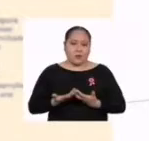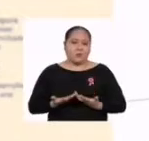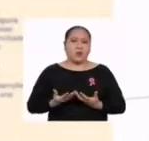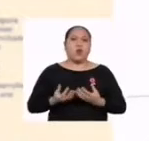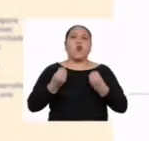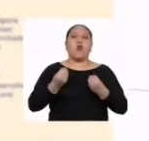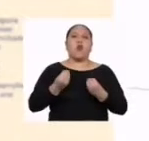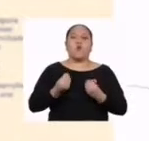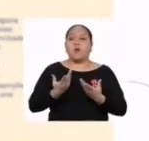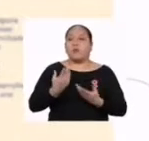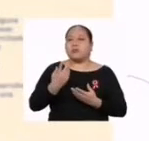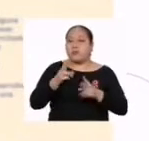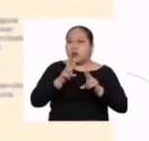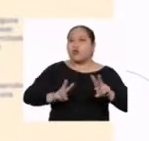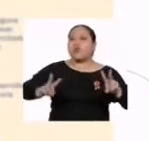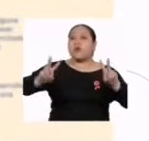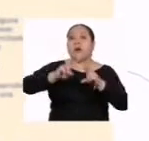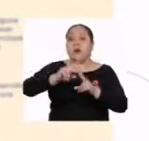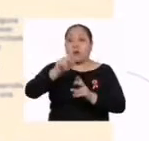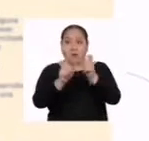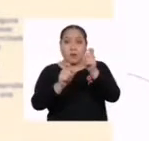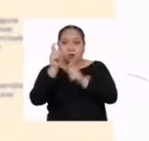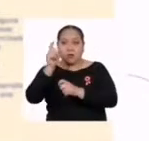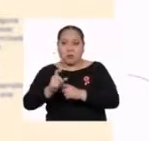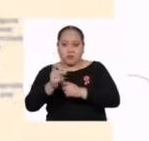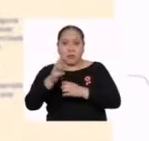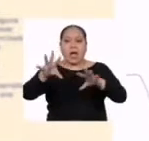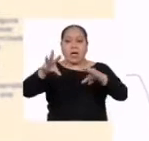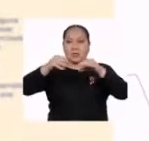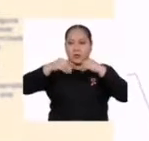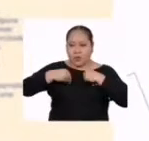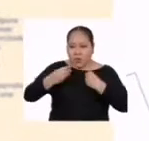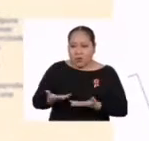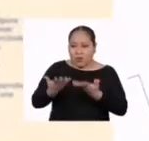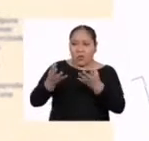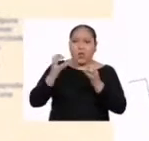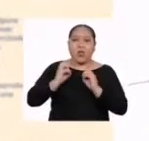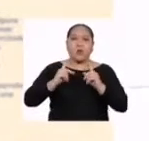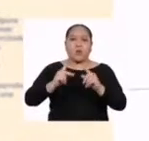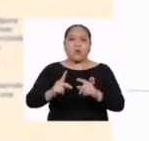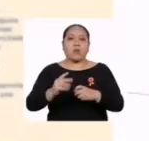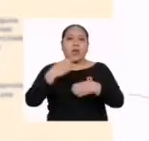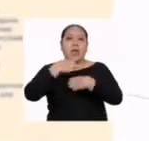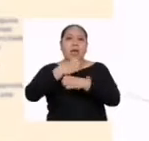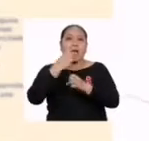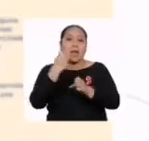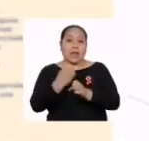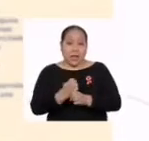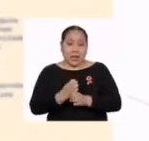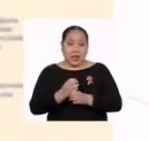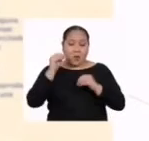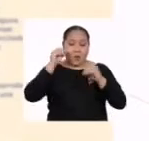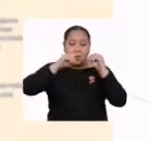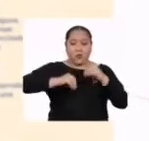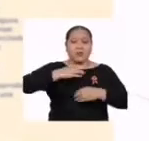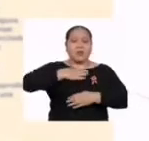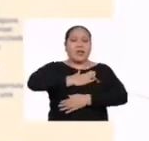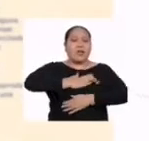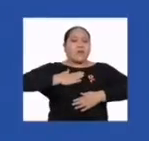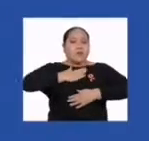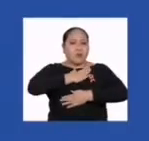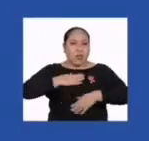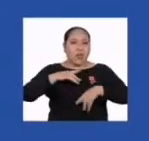los valores humanos, reconociéndose y brindando la oportunidad de crearse y recrearse al mismo